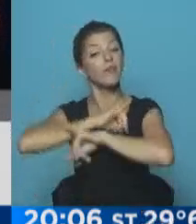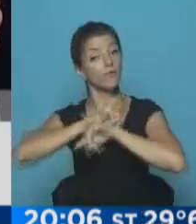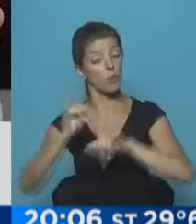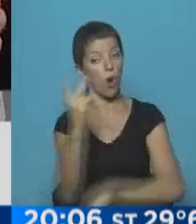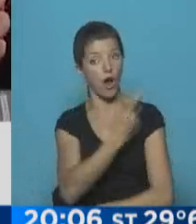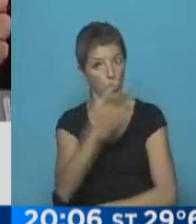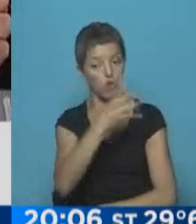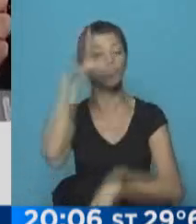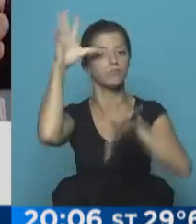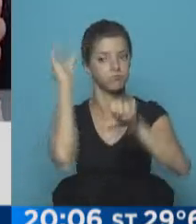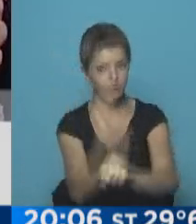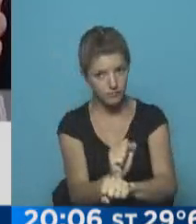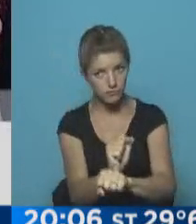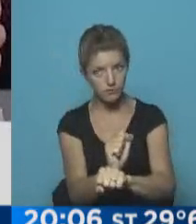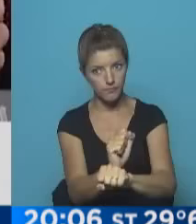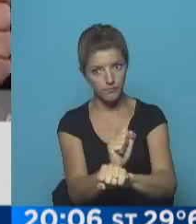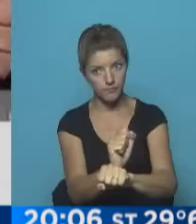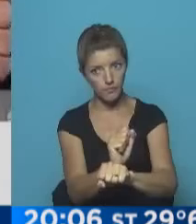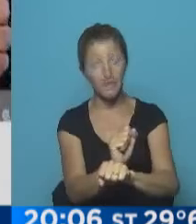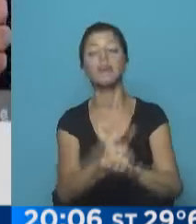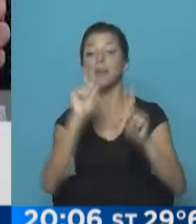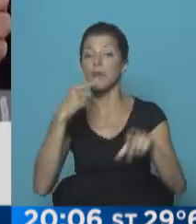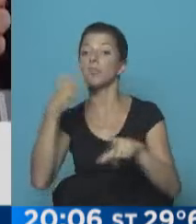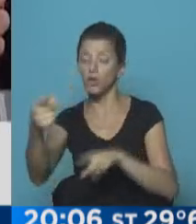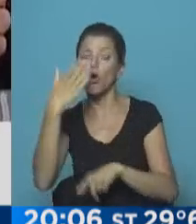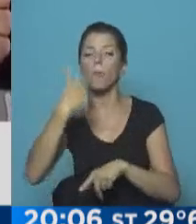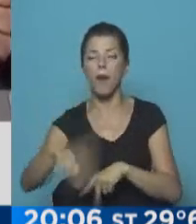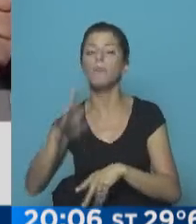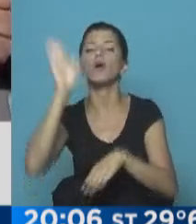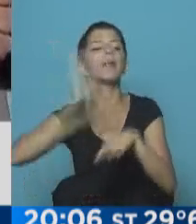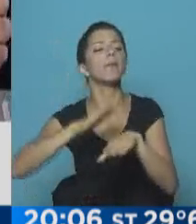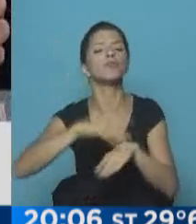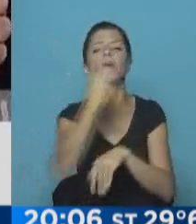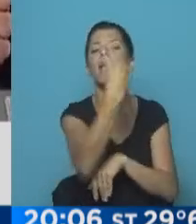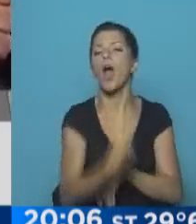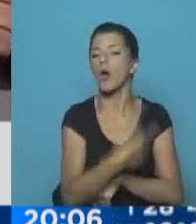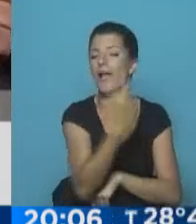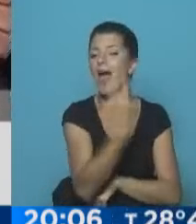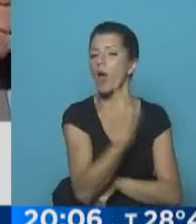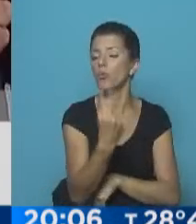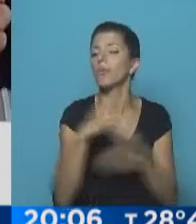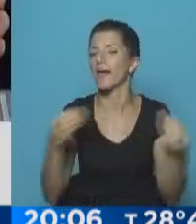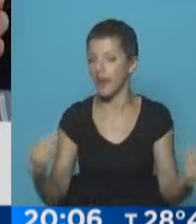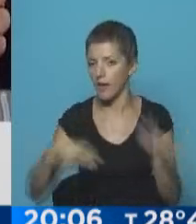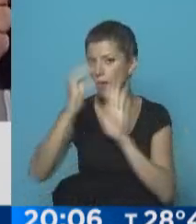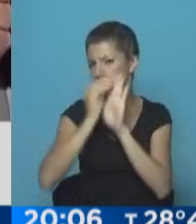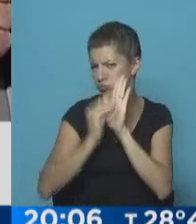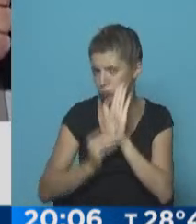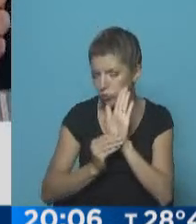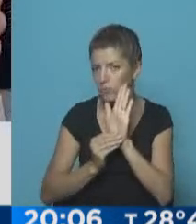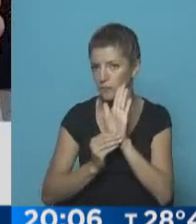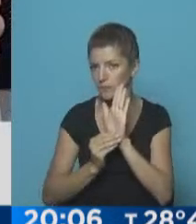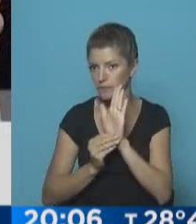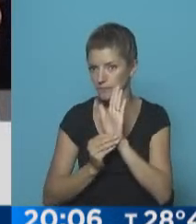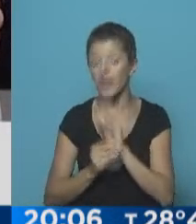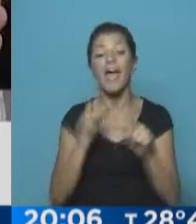su detención y los notificó también de las causas por las cuales también quedaron nuevamente detenidos los condenados